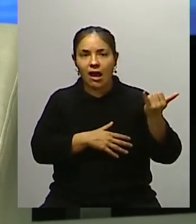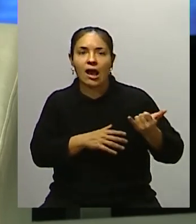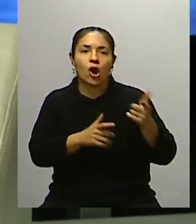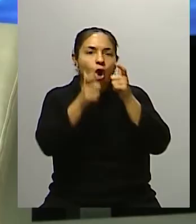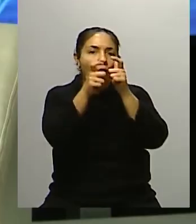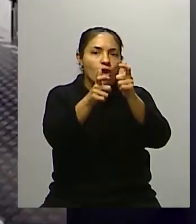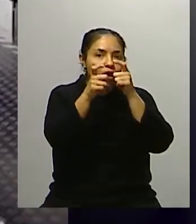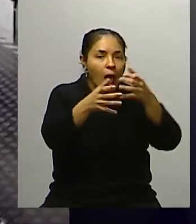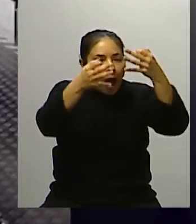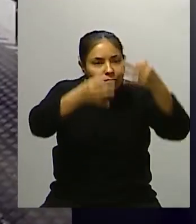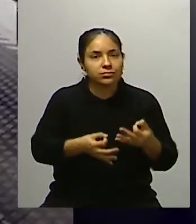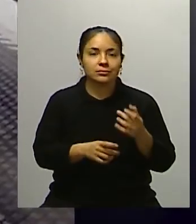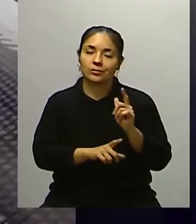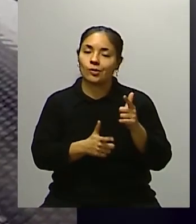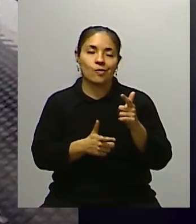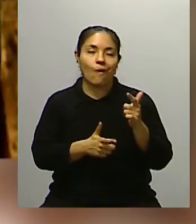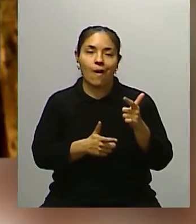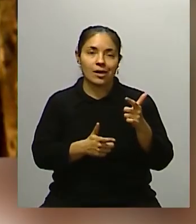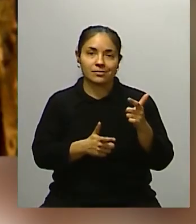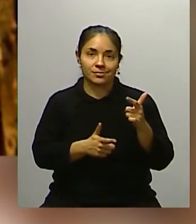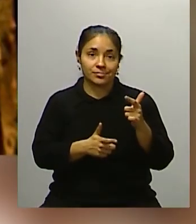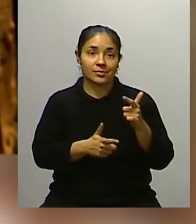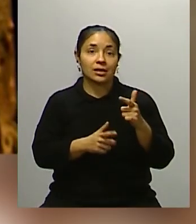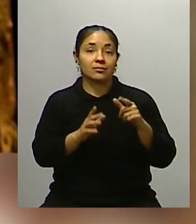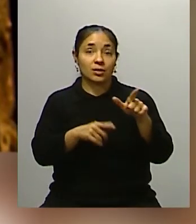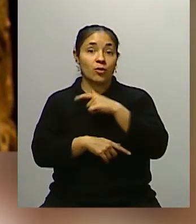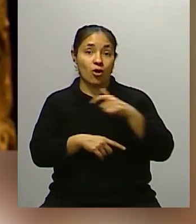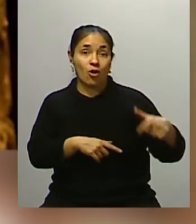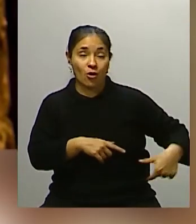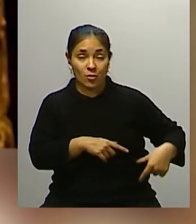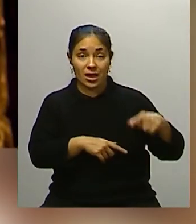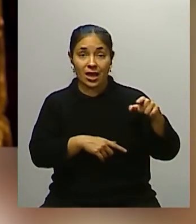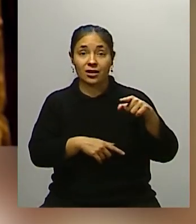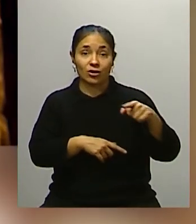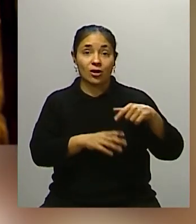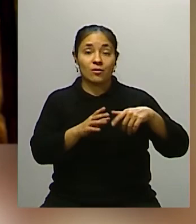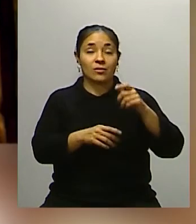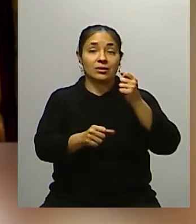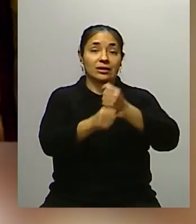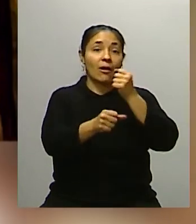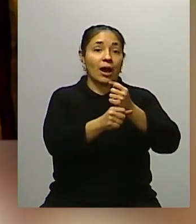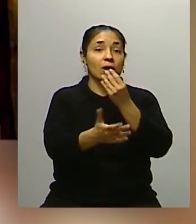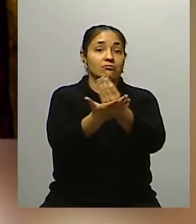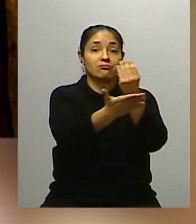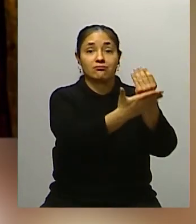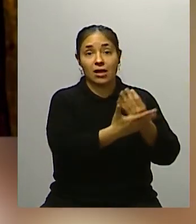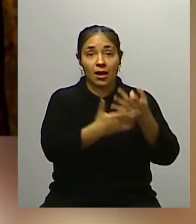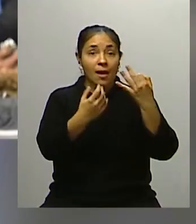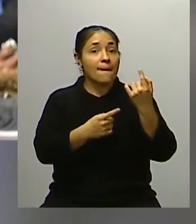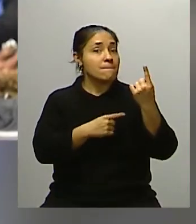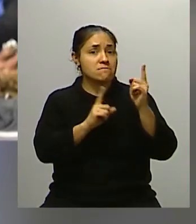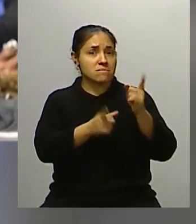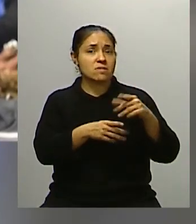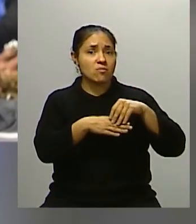que tiene que haber de las empresas. Propiamente en el Estado también hay muchos trabajadores que deberían estar en planta y están bajo este régimen de